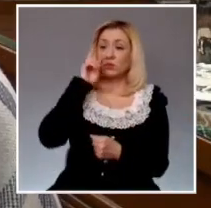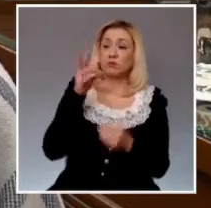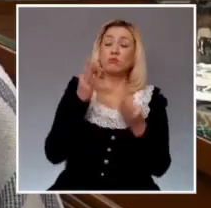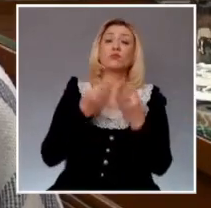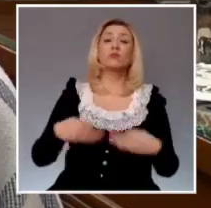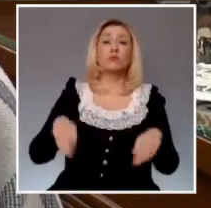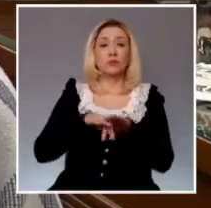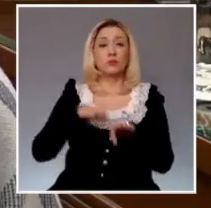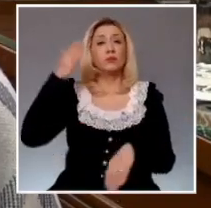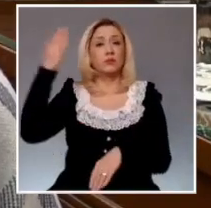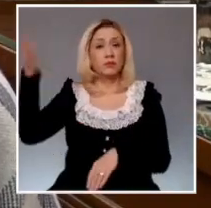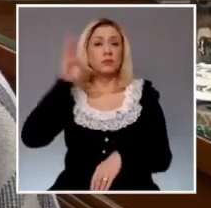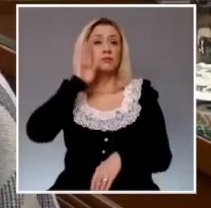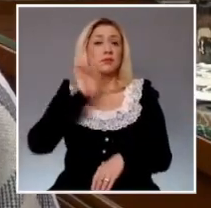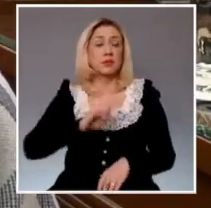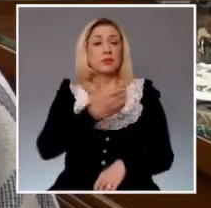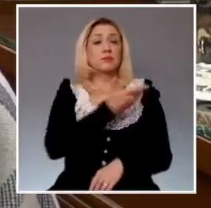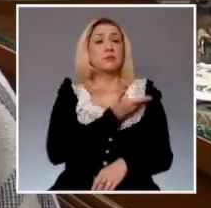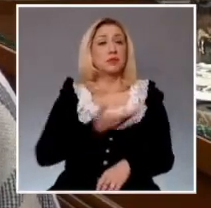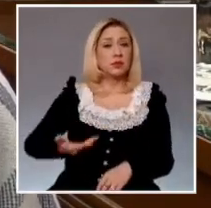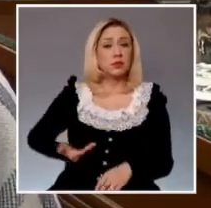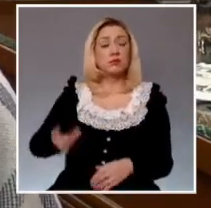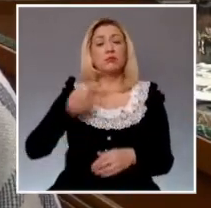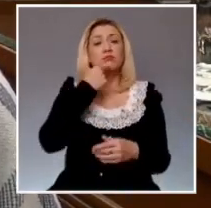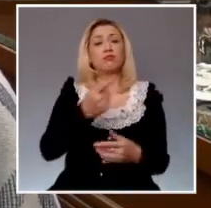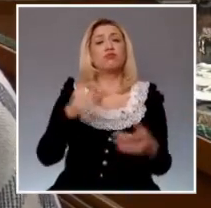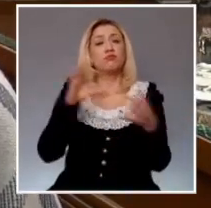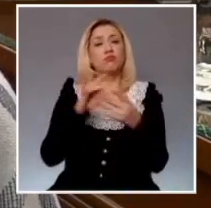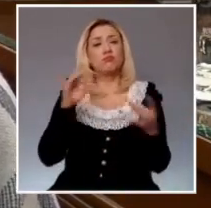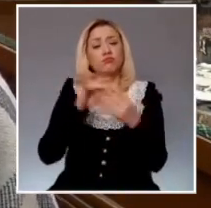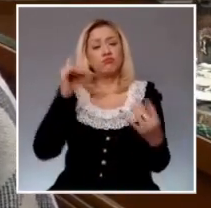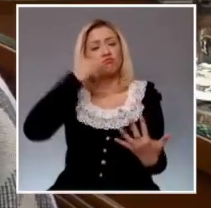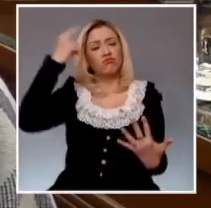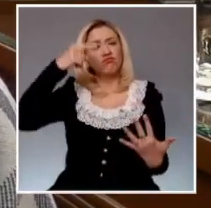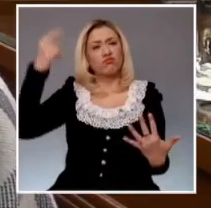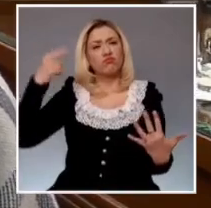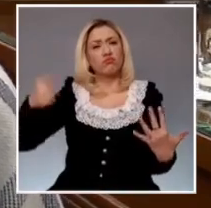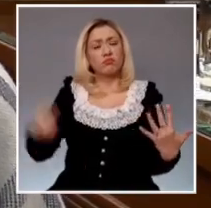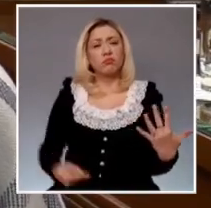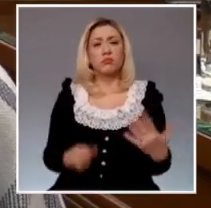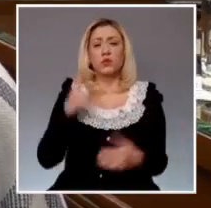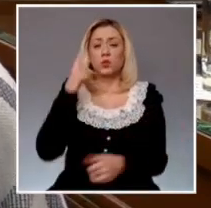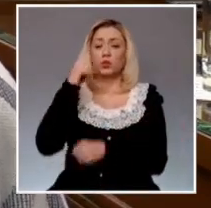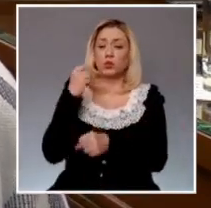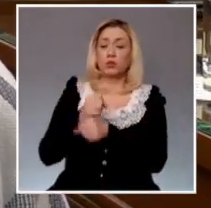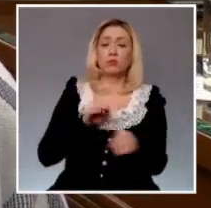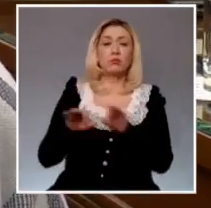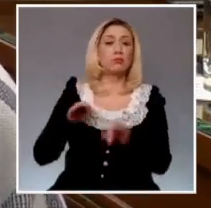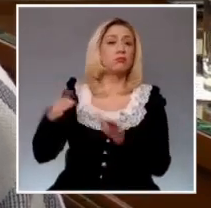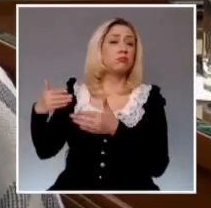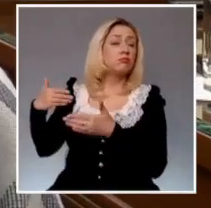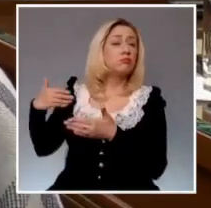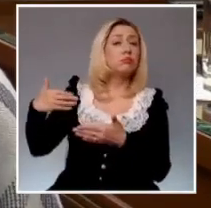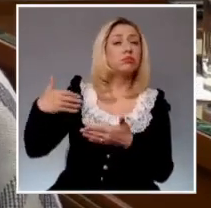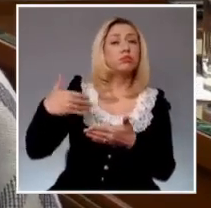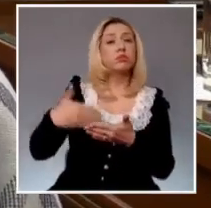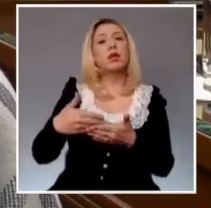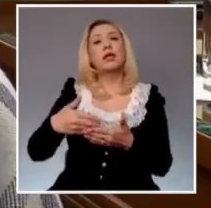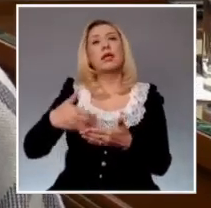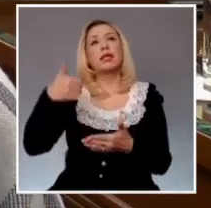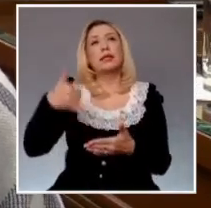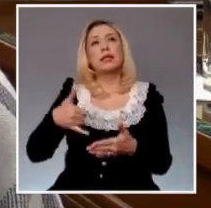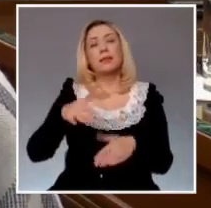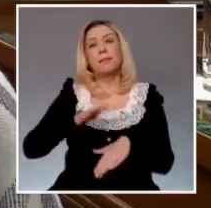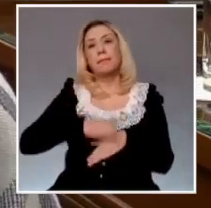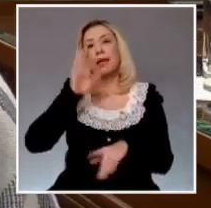presidenta ha destacado todos los logros de este primer año de la administración, pero especialmente entre ellos es la